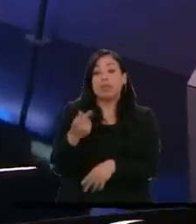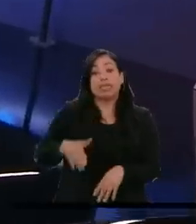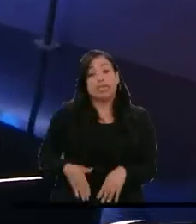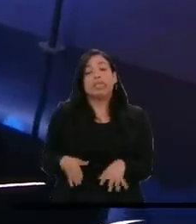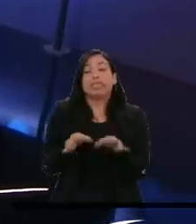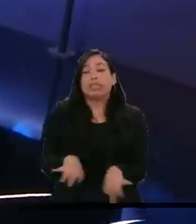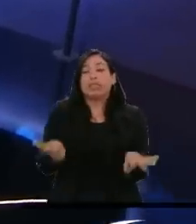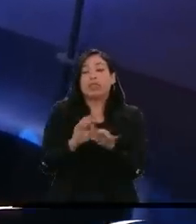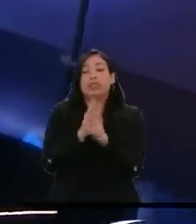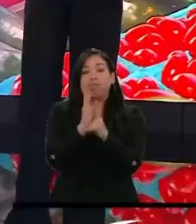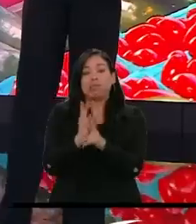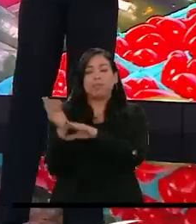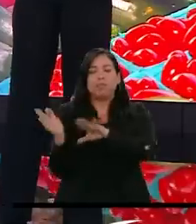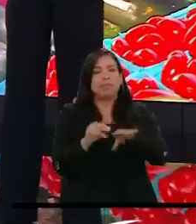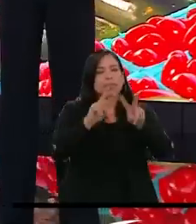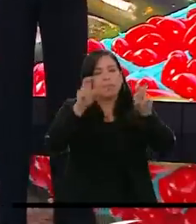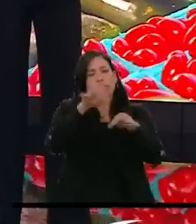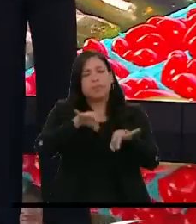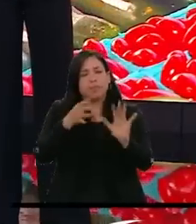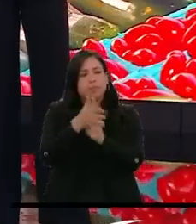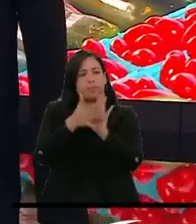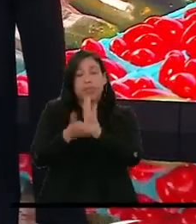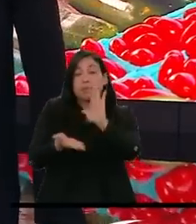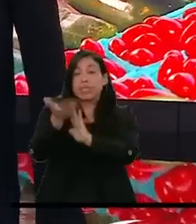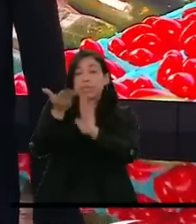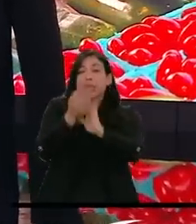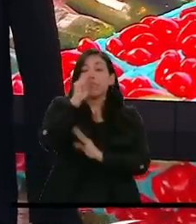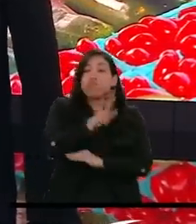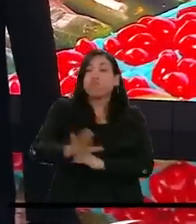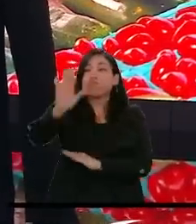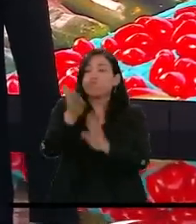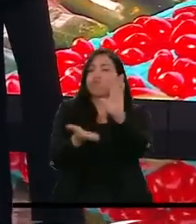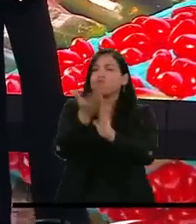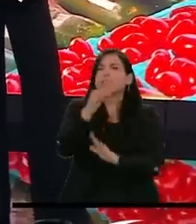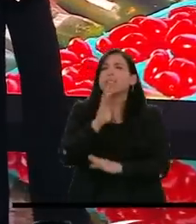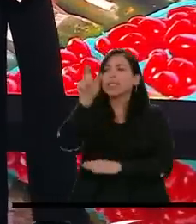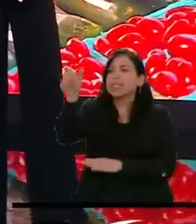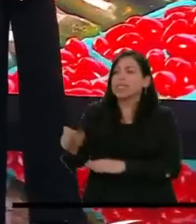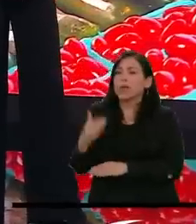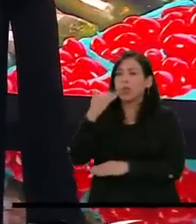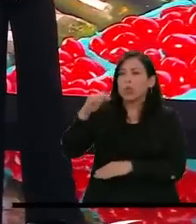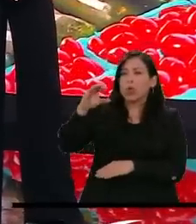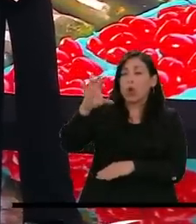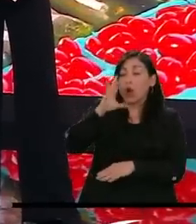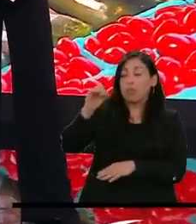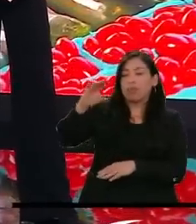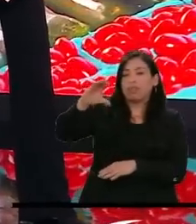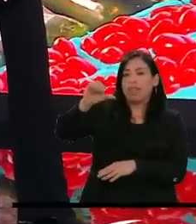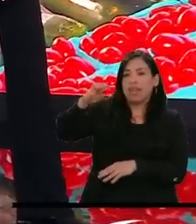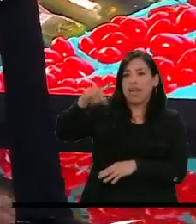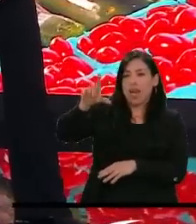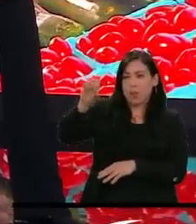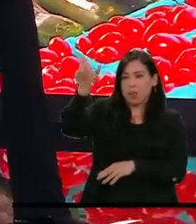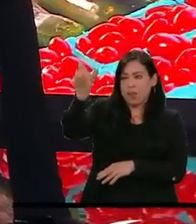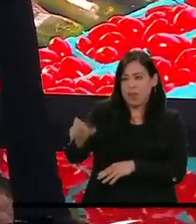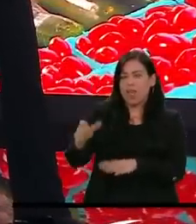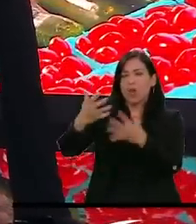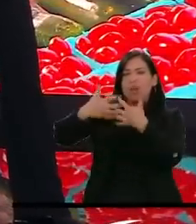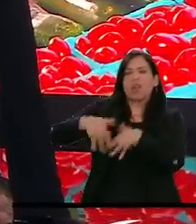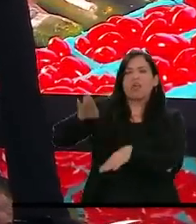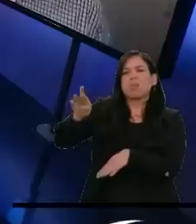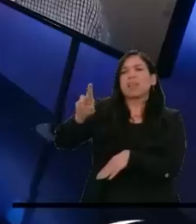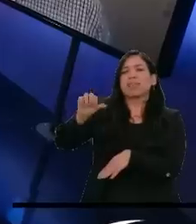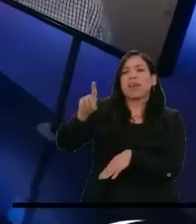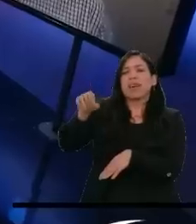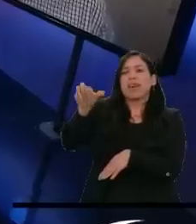José, así es. Y para analizar este nuevo reporte inflacionario en el país, nos acompaña a esta hora Camilo Herrera, presidente de la consultora